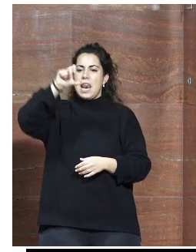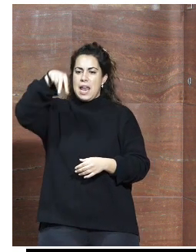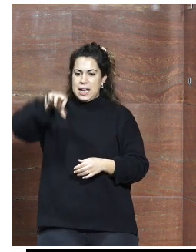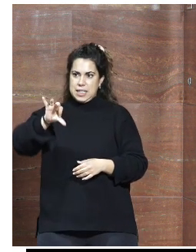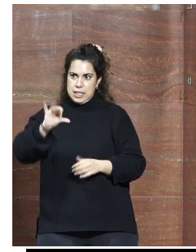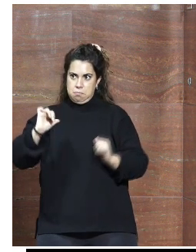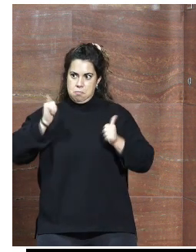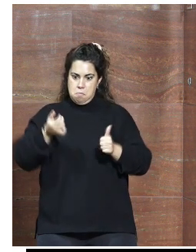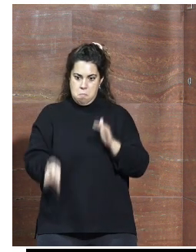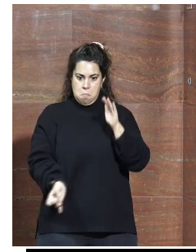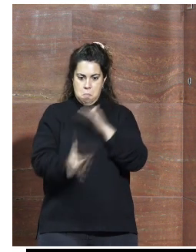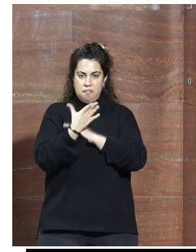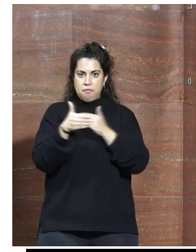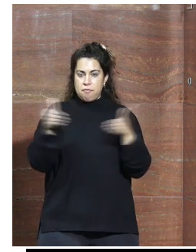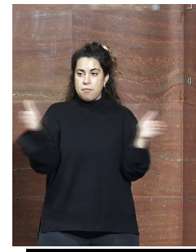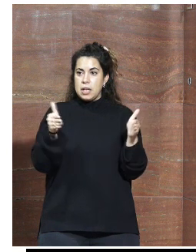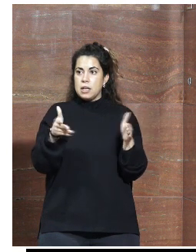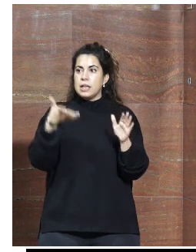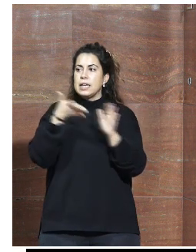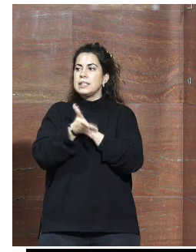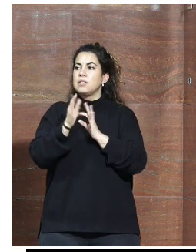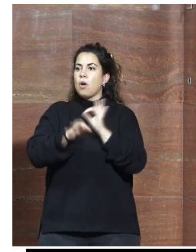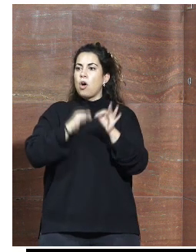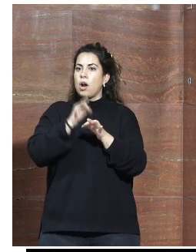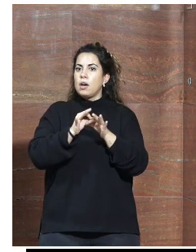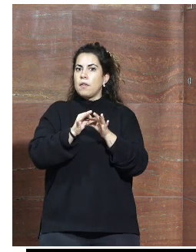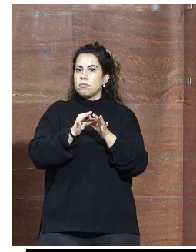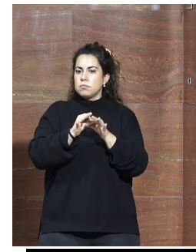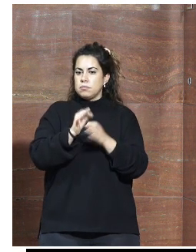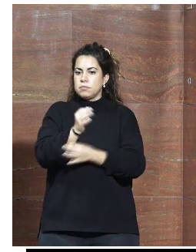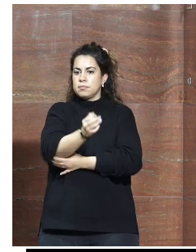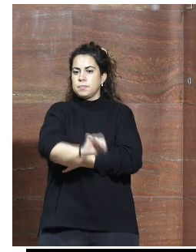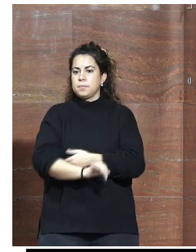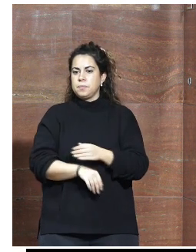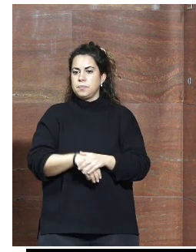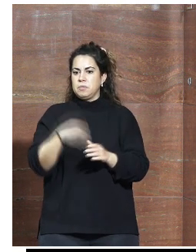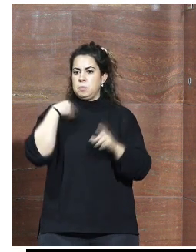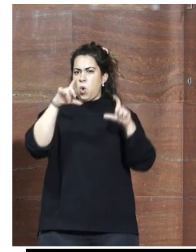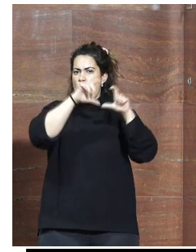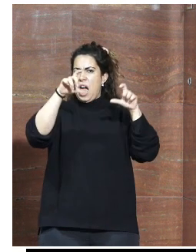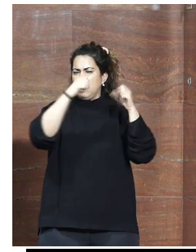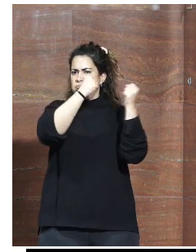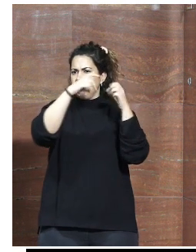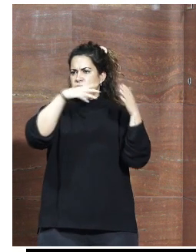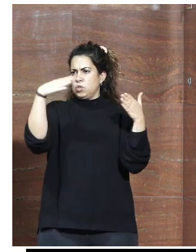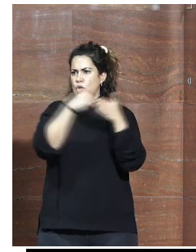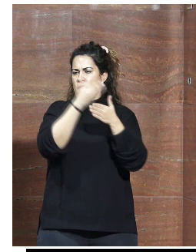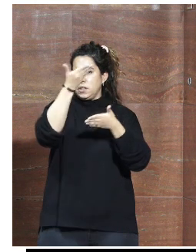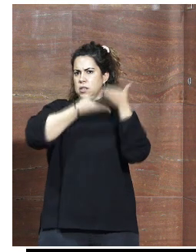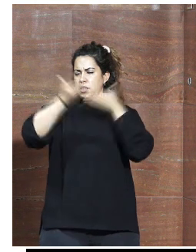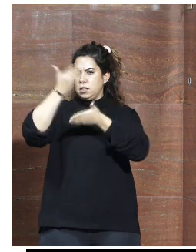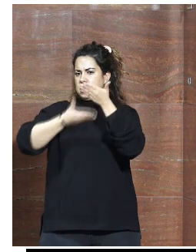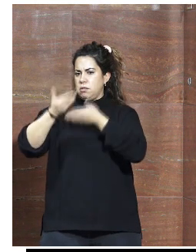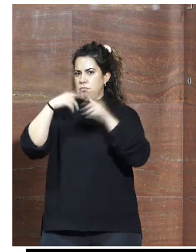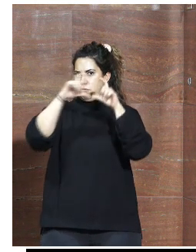la relación no solamente con la Organización Nacional de Ciegos de España, con la ONCE, sino con todas las entidades que también tienen